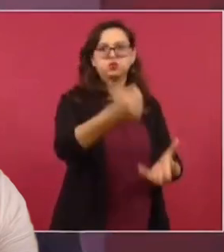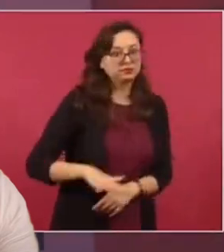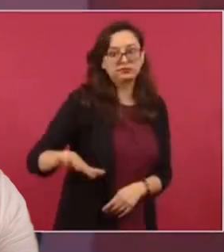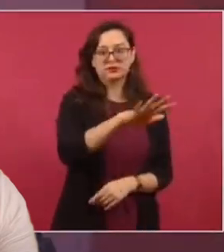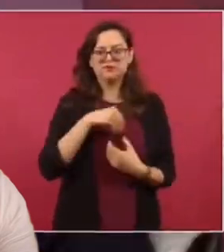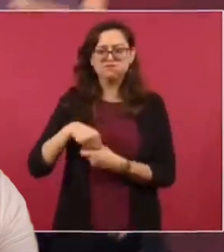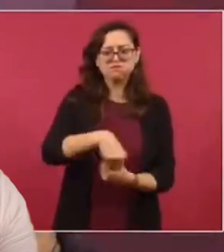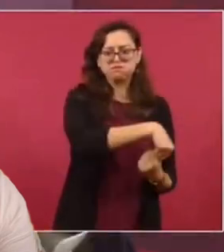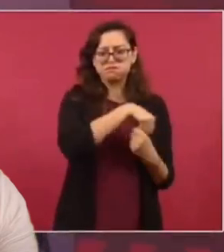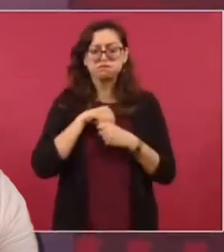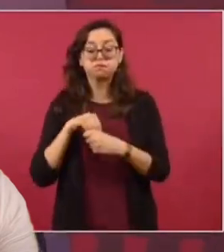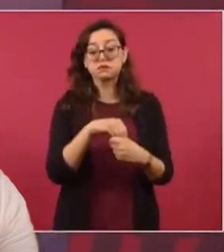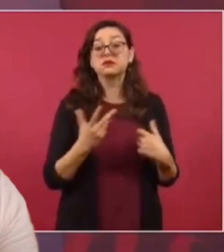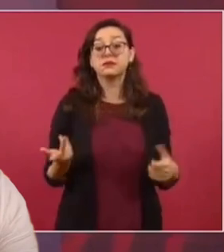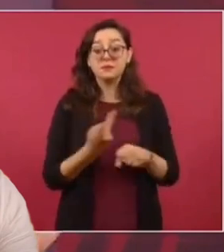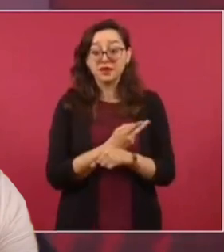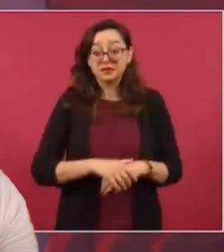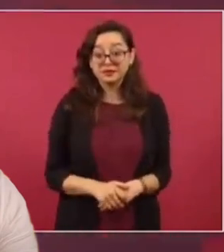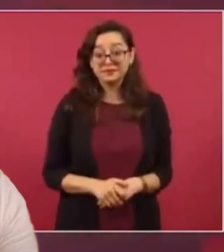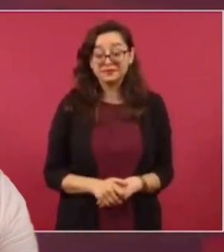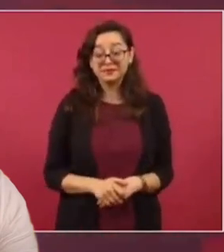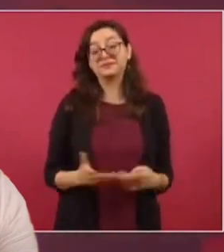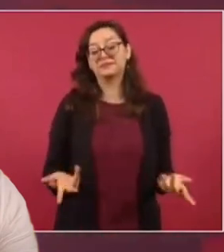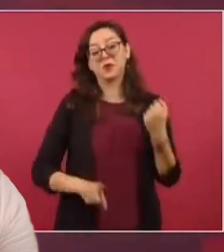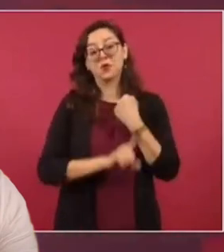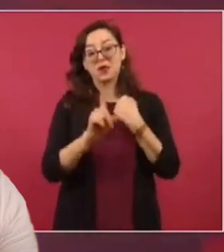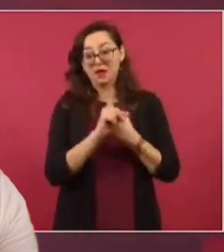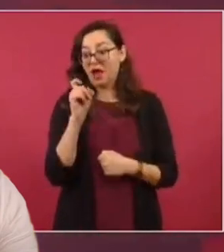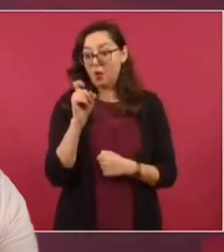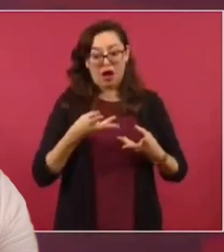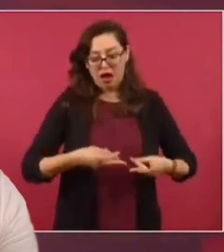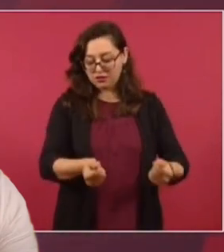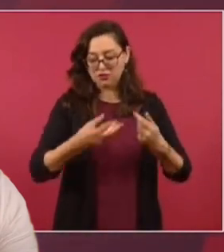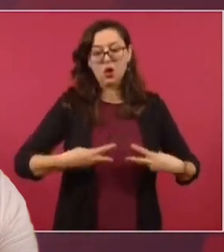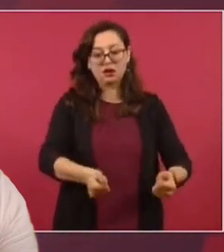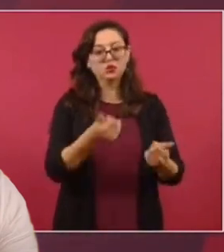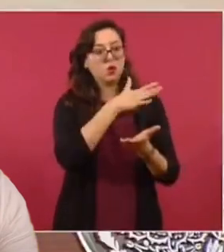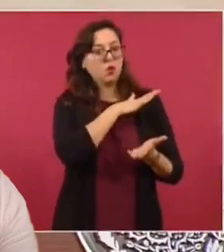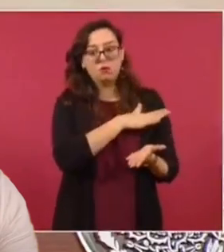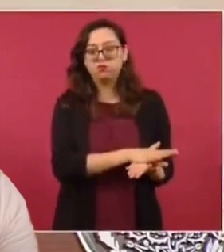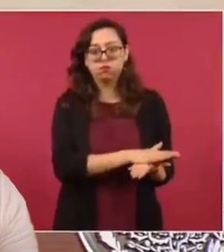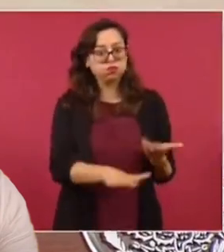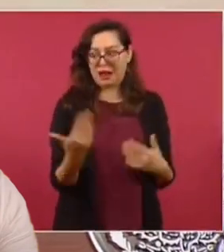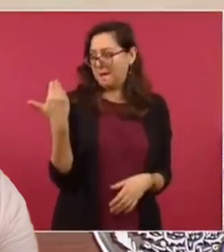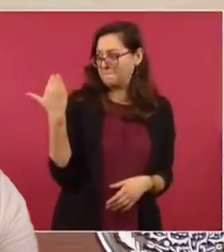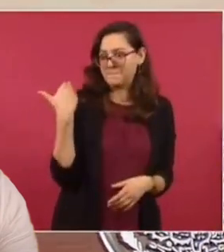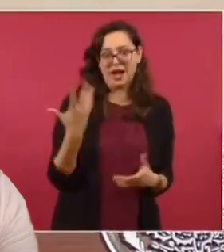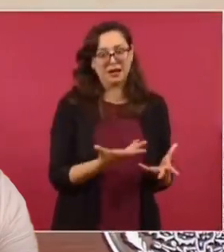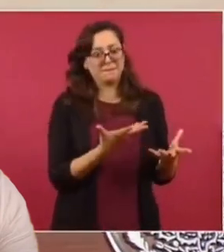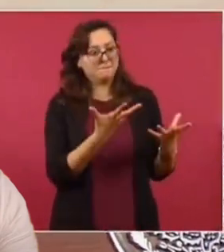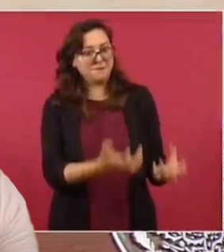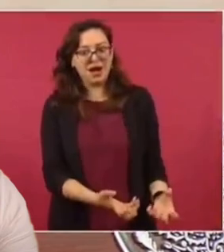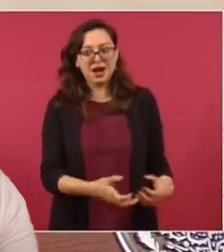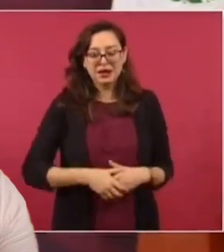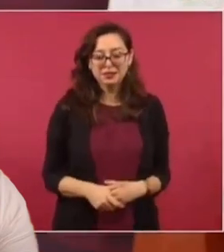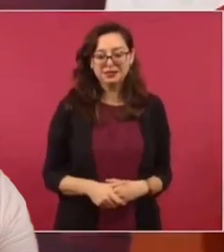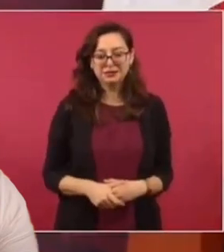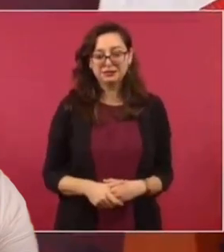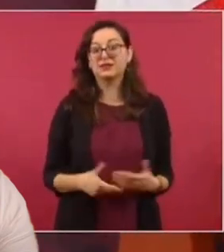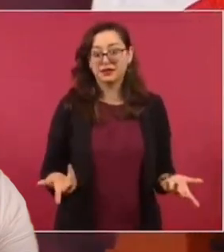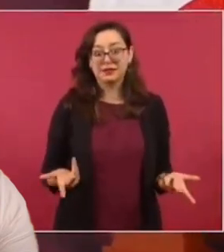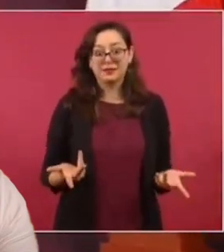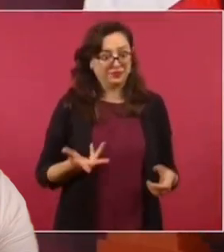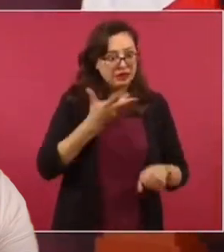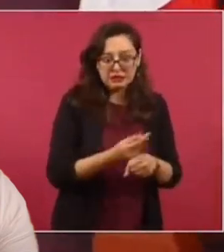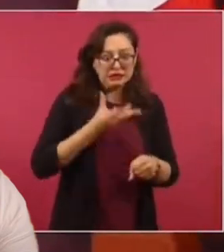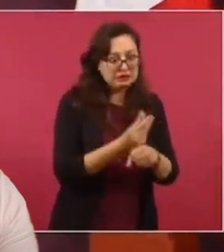gente y eso ha significado un mayor consumo de agua. Por eso estamos atendiendo el problema de manera